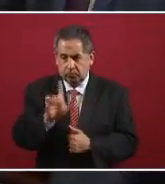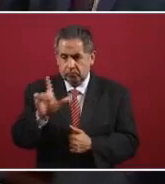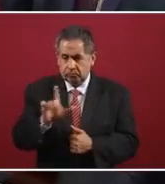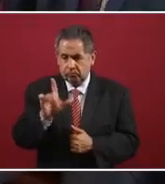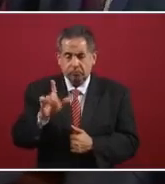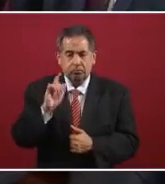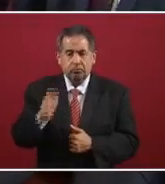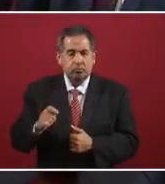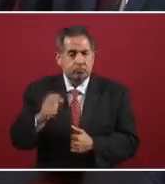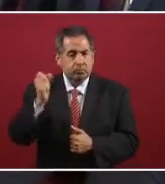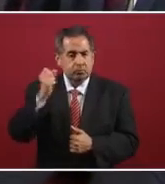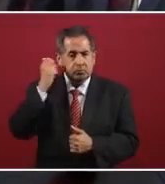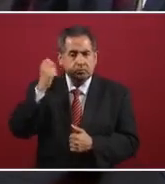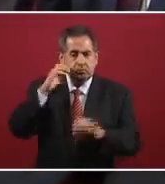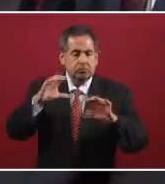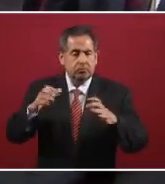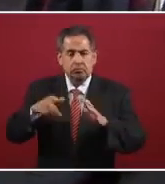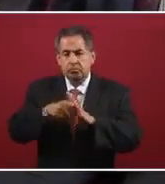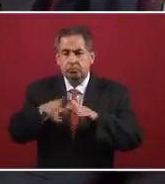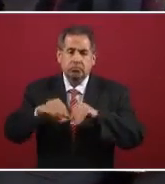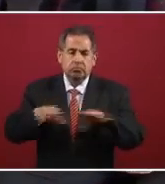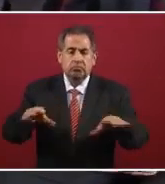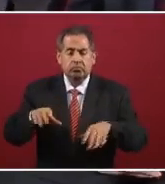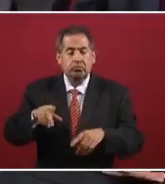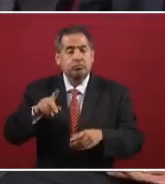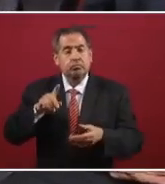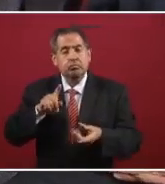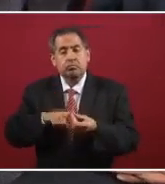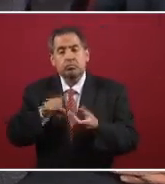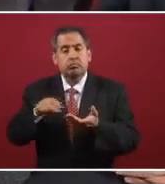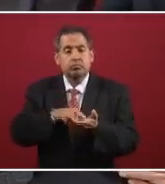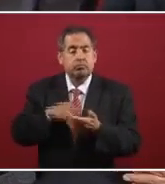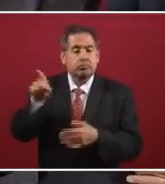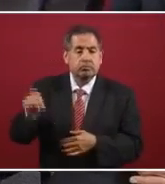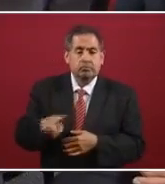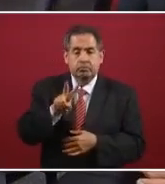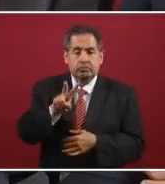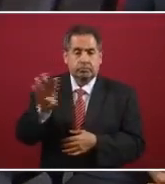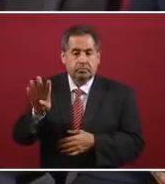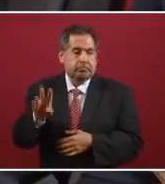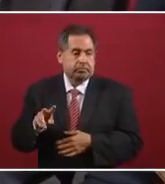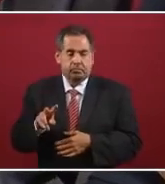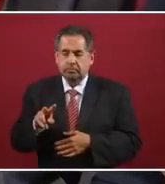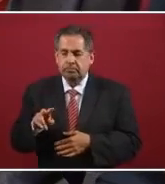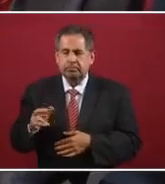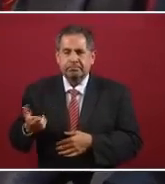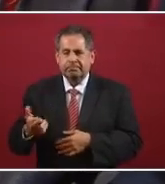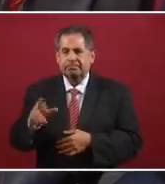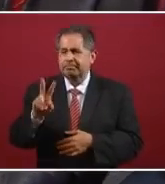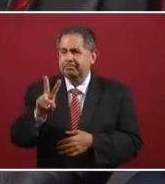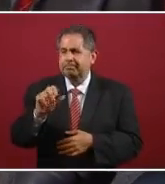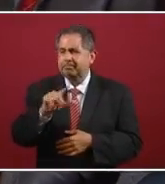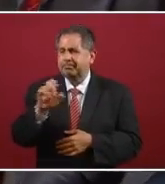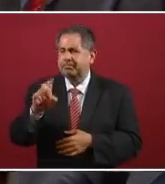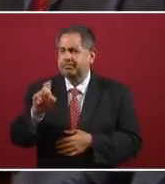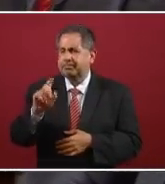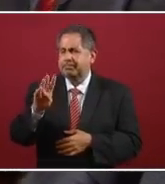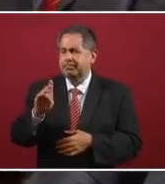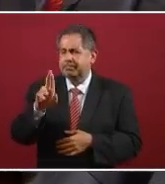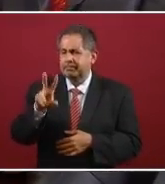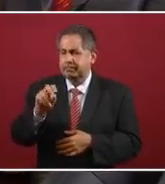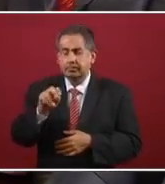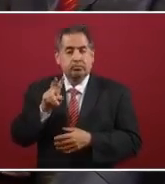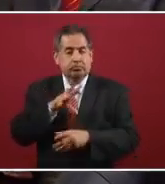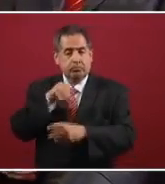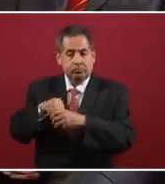la conferencia de prensa va a ser en Valle de Bravo, porque vamos a llevar a cabo la